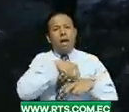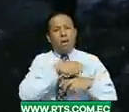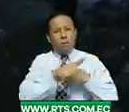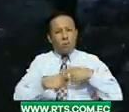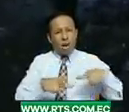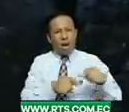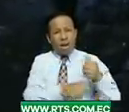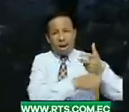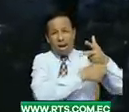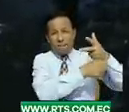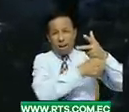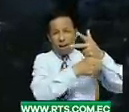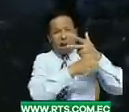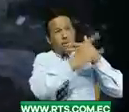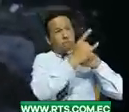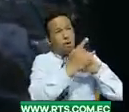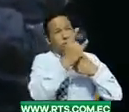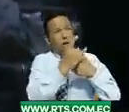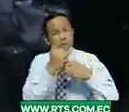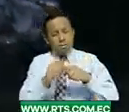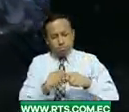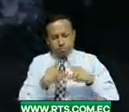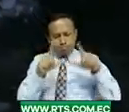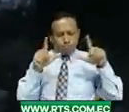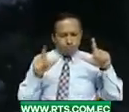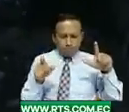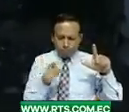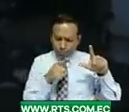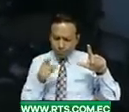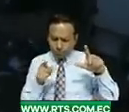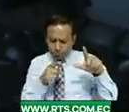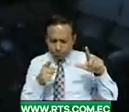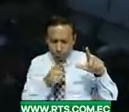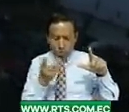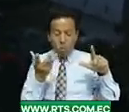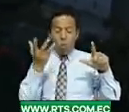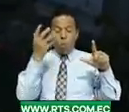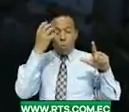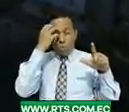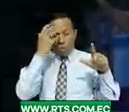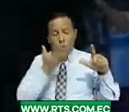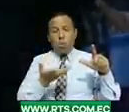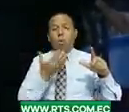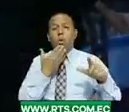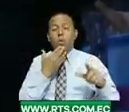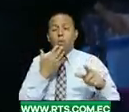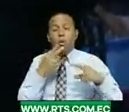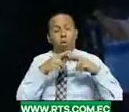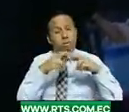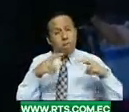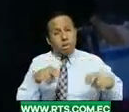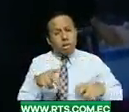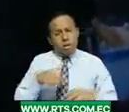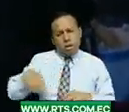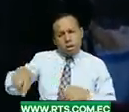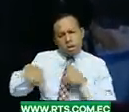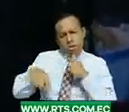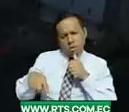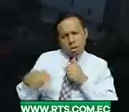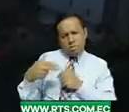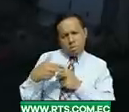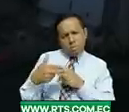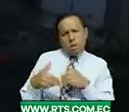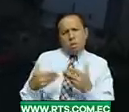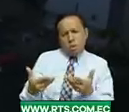acto violento y quiénes serían los que se encargaron de llevarlo a cabo. Por lo pronto, se han intensificado los operativos de control para